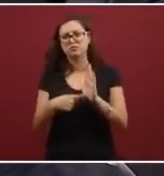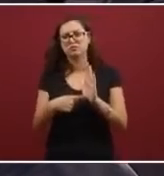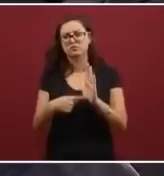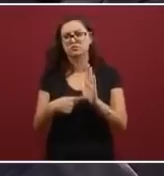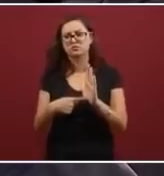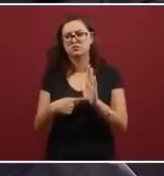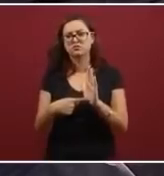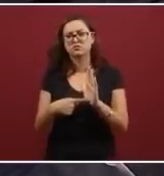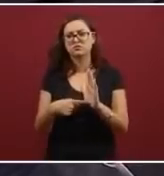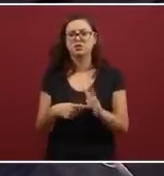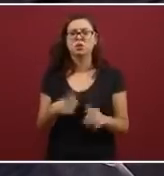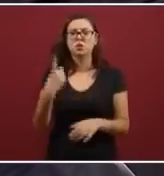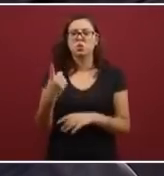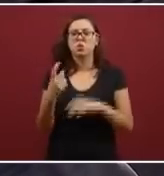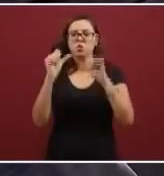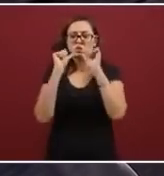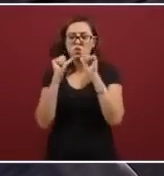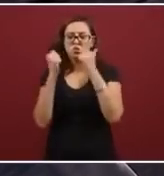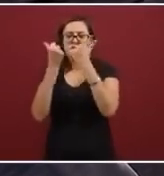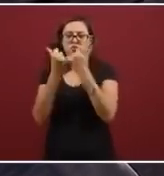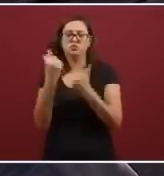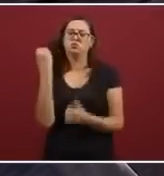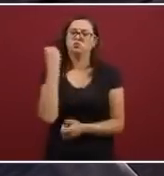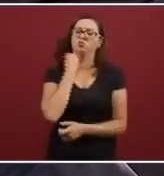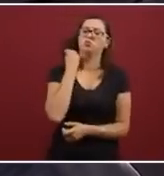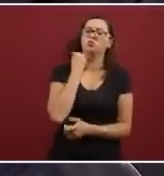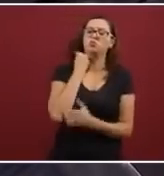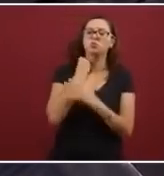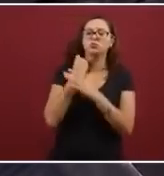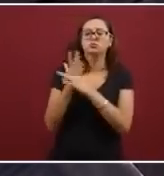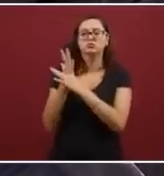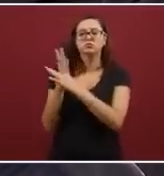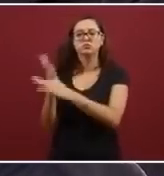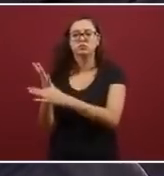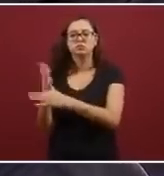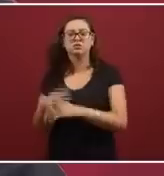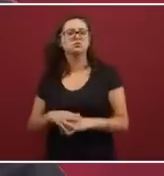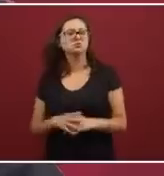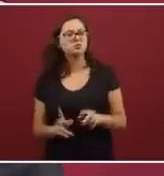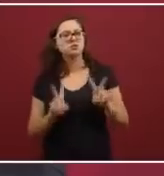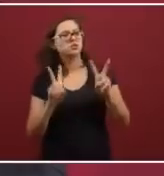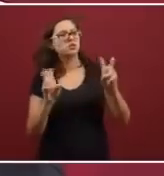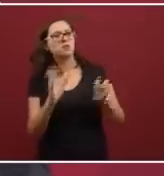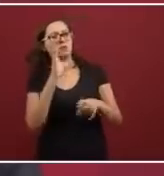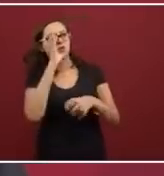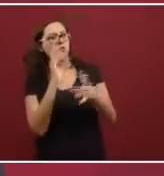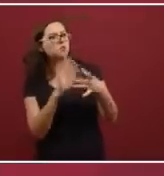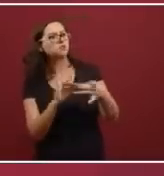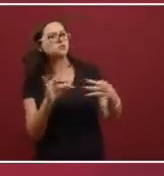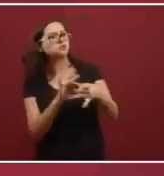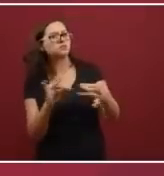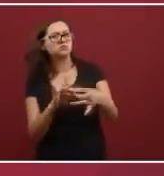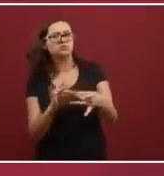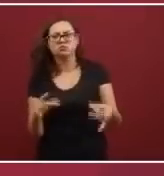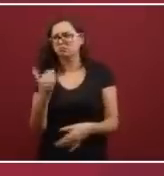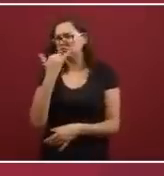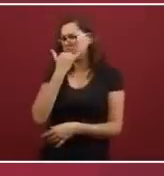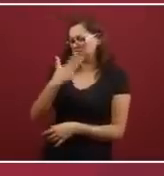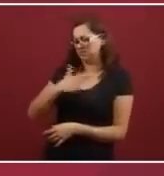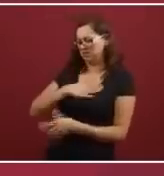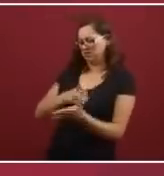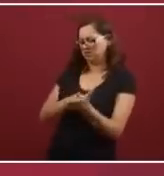salió una asociación de abogados diciendo que no se podía hablar del asunto pues hago uso de mi derecho